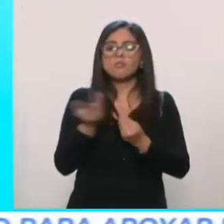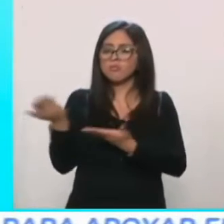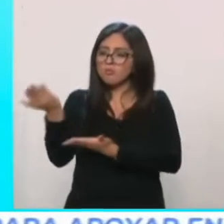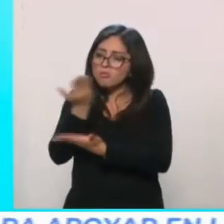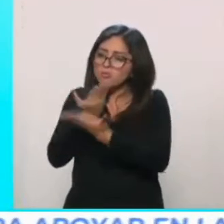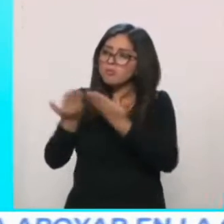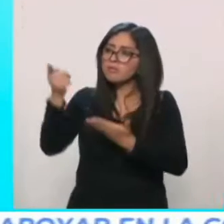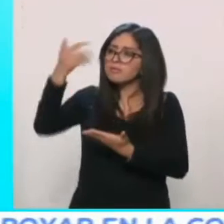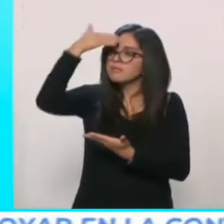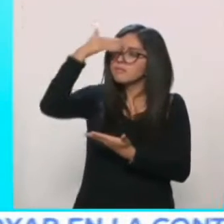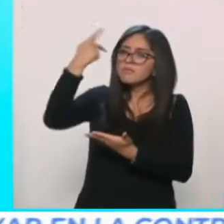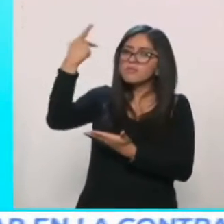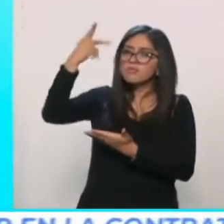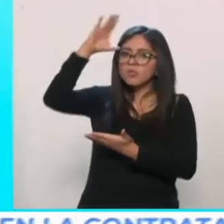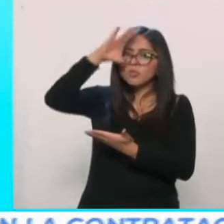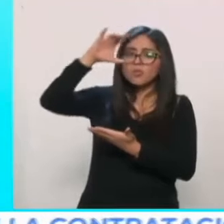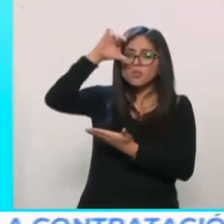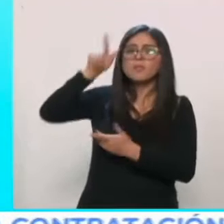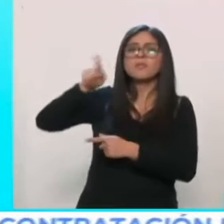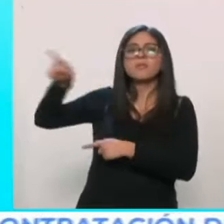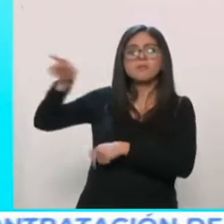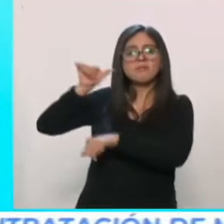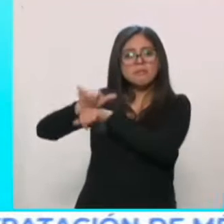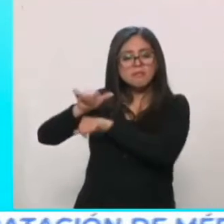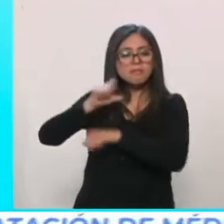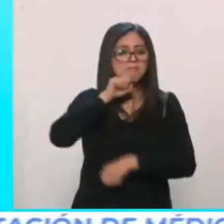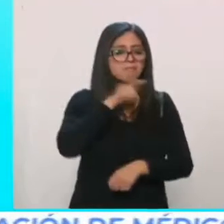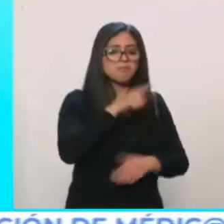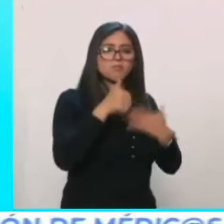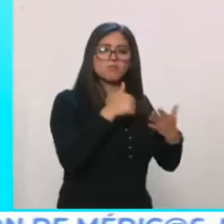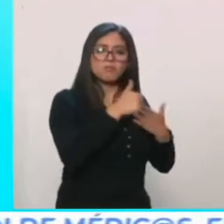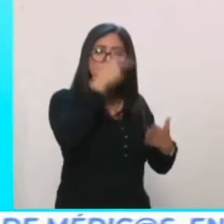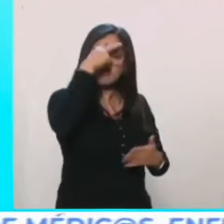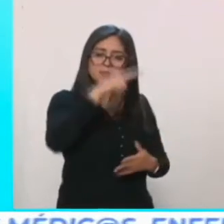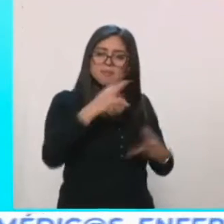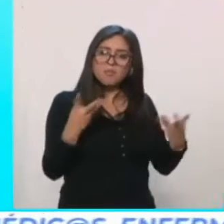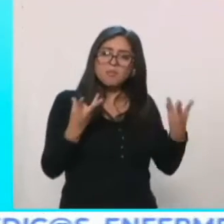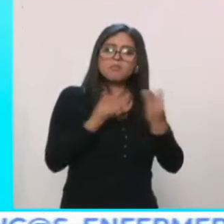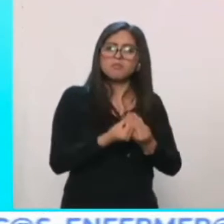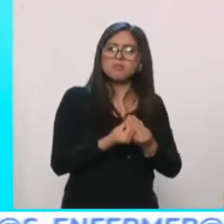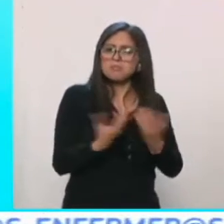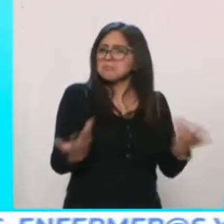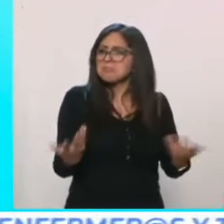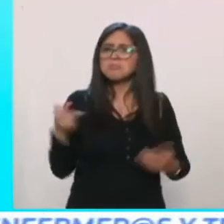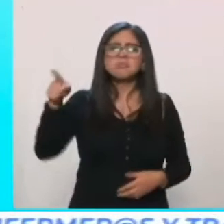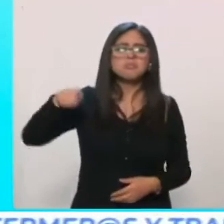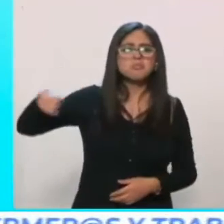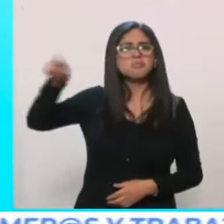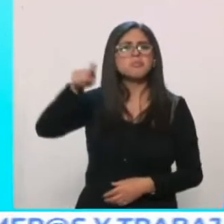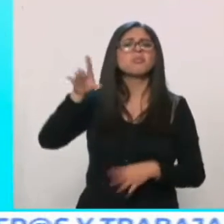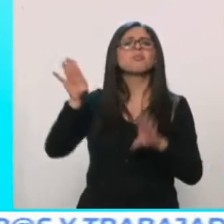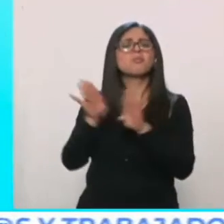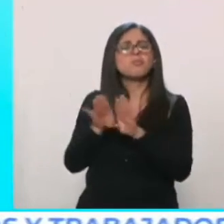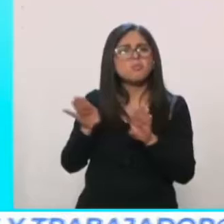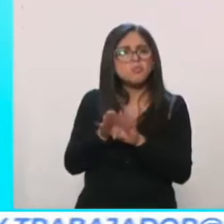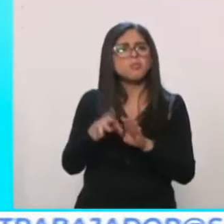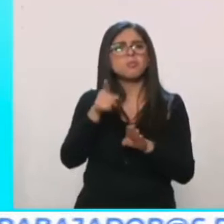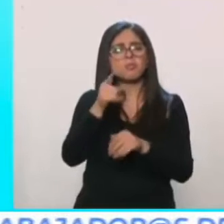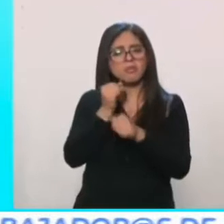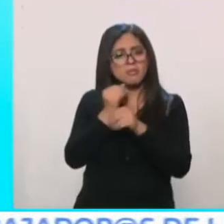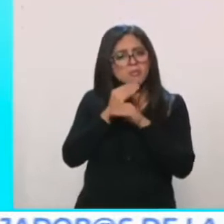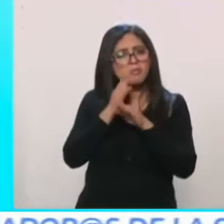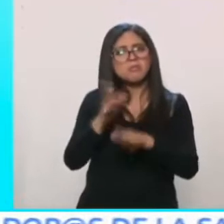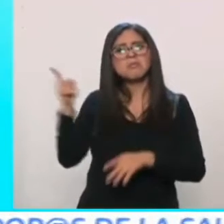pues parte de la cultura de los habitantes de la ciudad con los habitantes de Buenos Aires en Argentina. ¿Cómo están pues recibiendo por allá